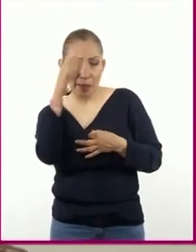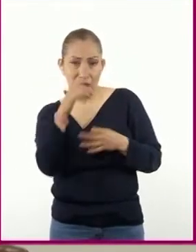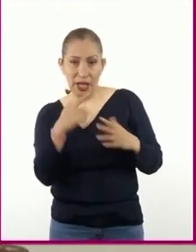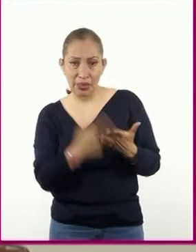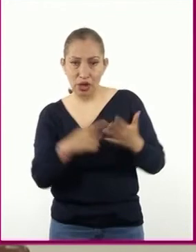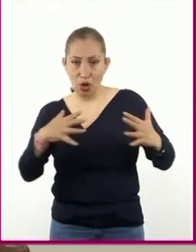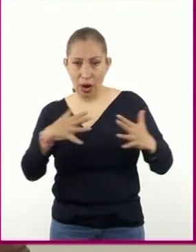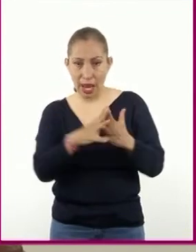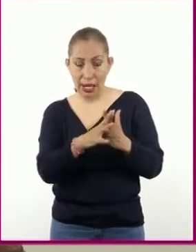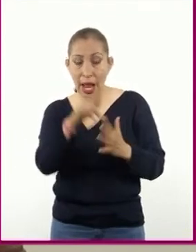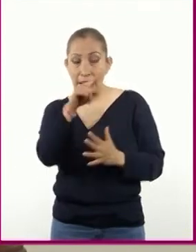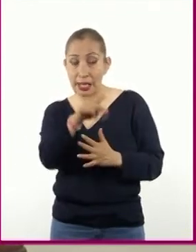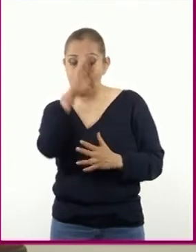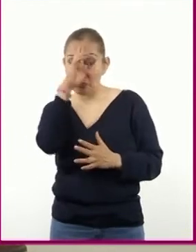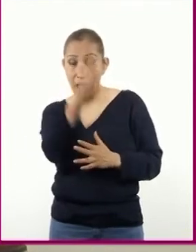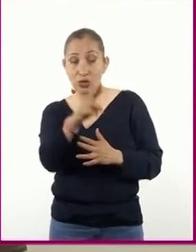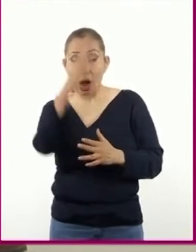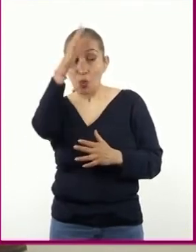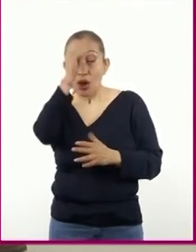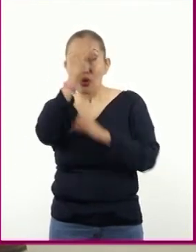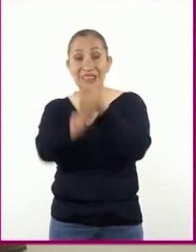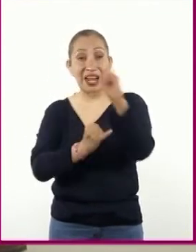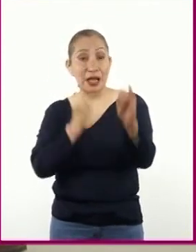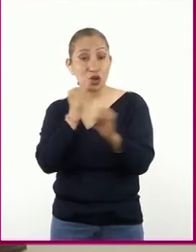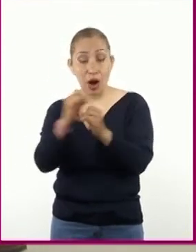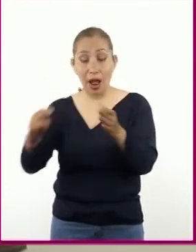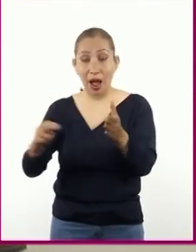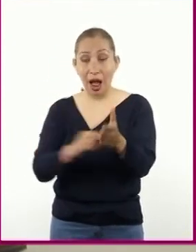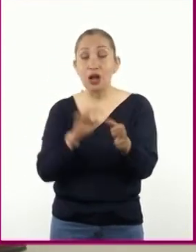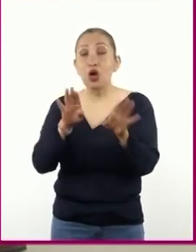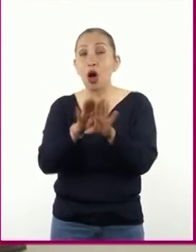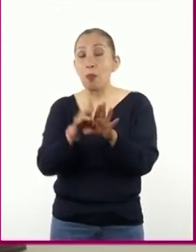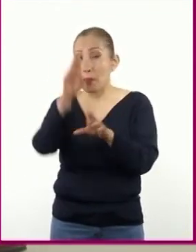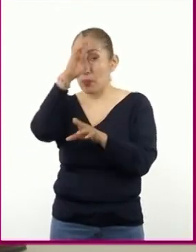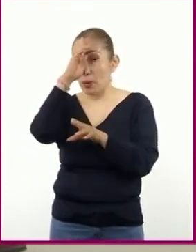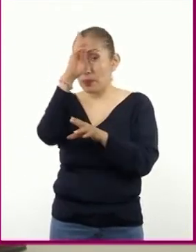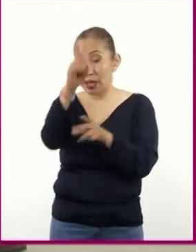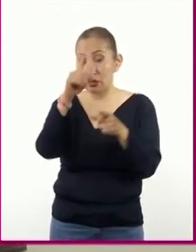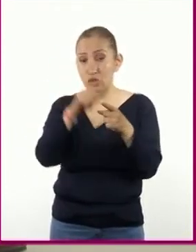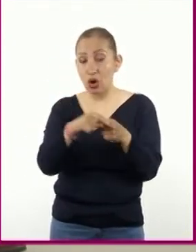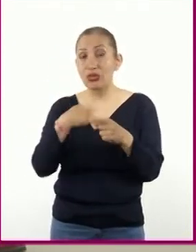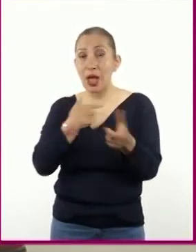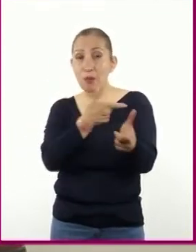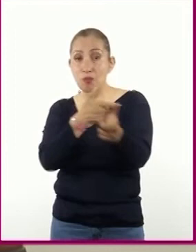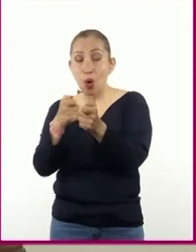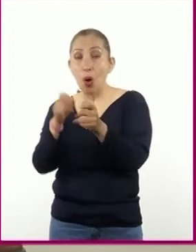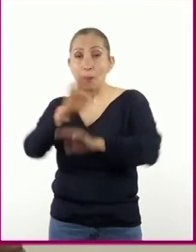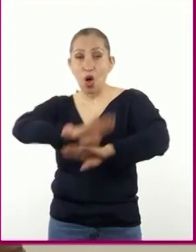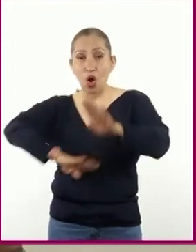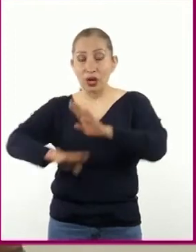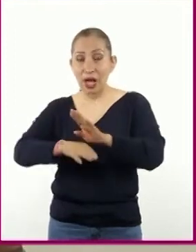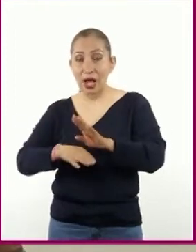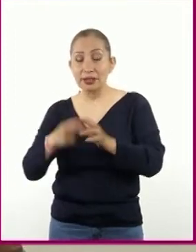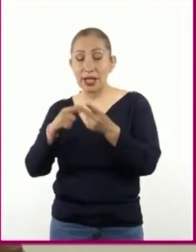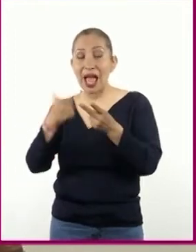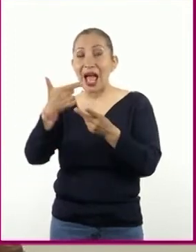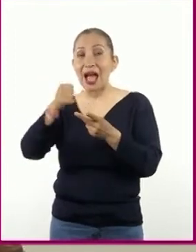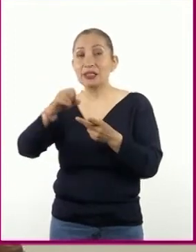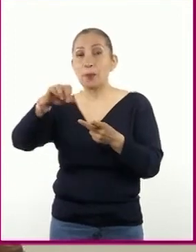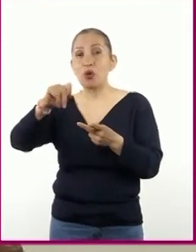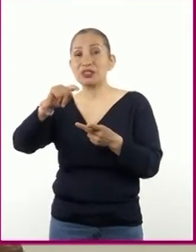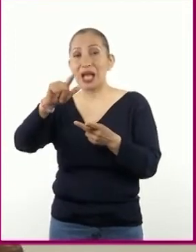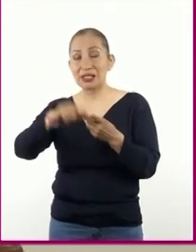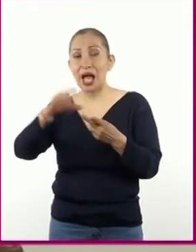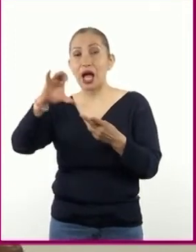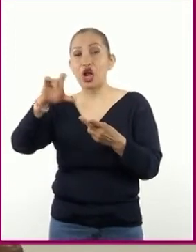guerra y que se respeten los tratados internacionales como la prohibición de las armas biológicas, el gas mostaza,